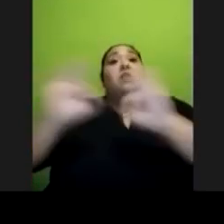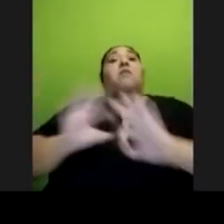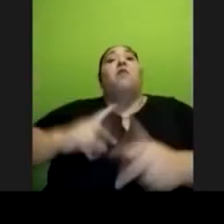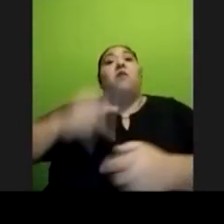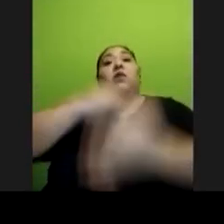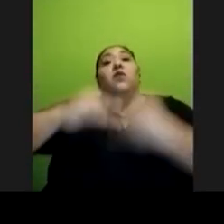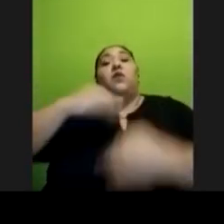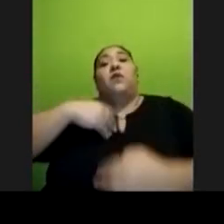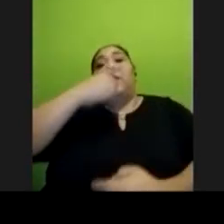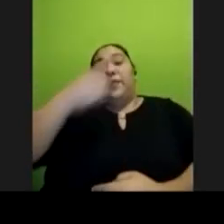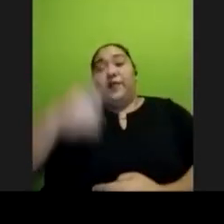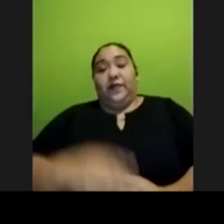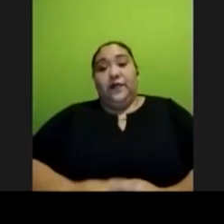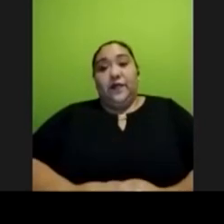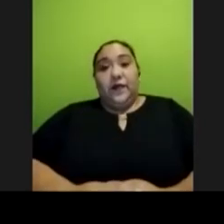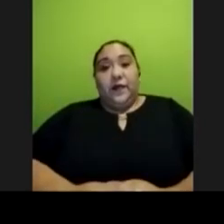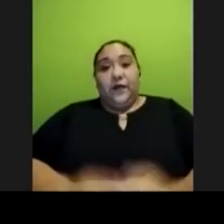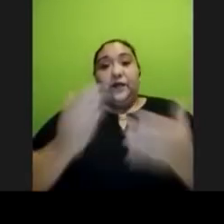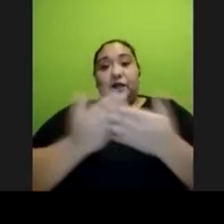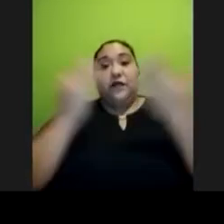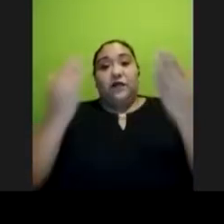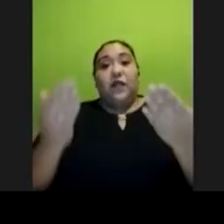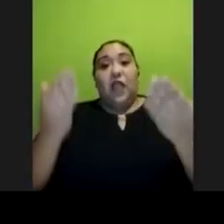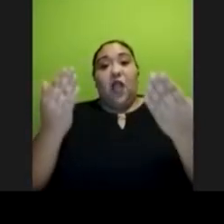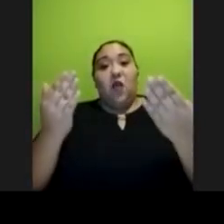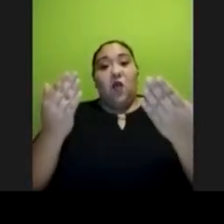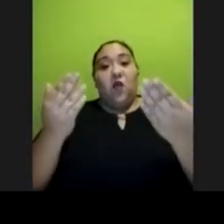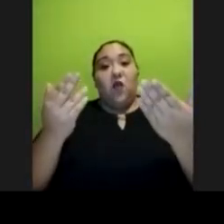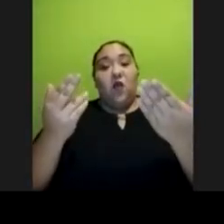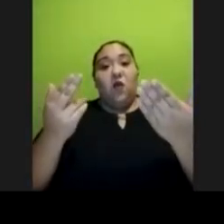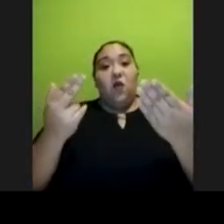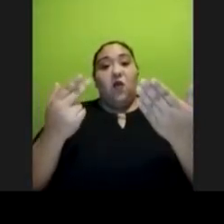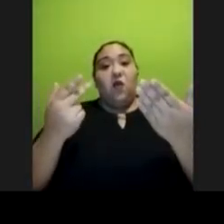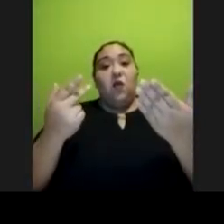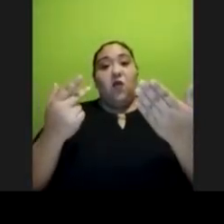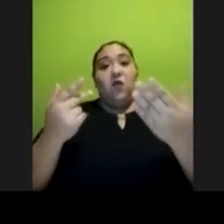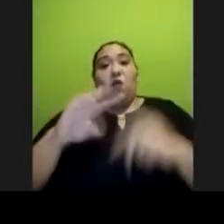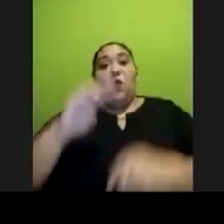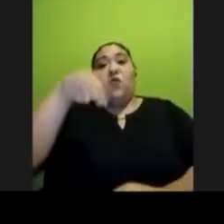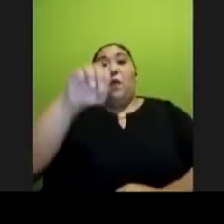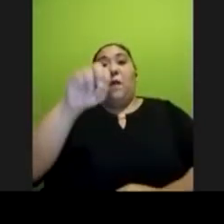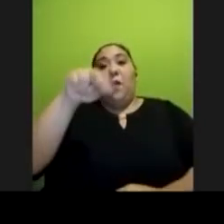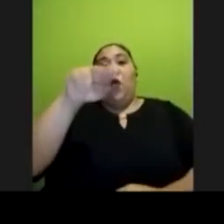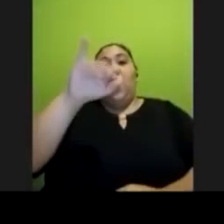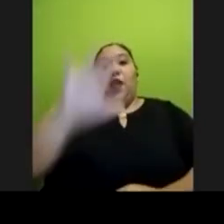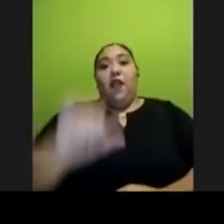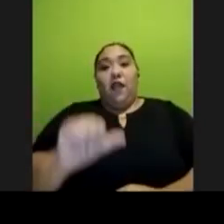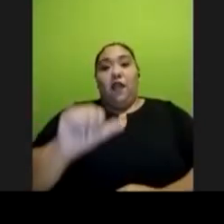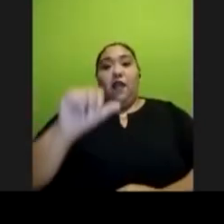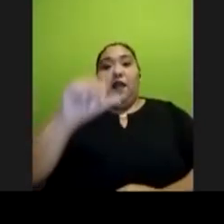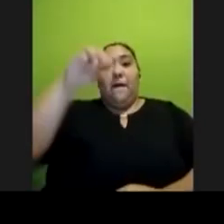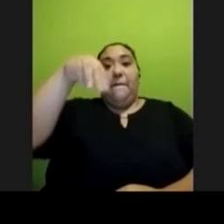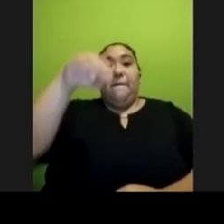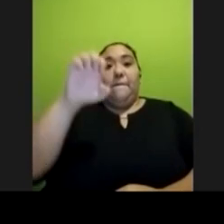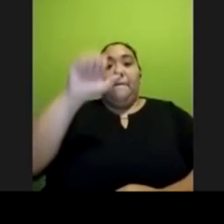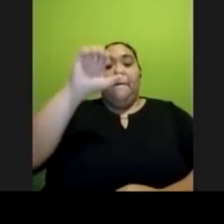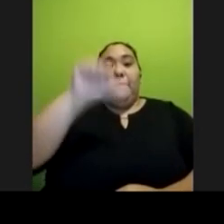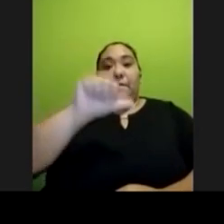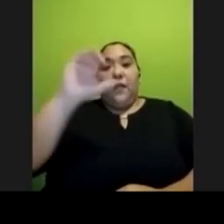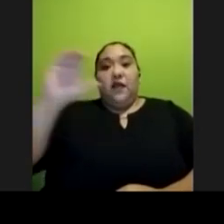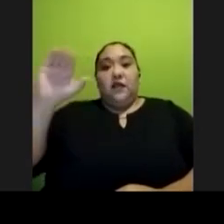con Mónica Maxice, que está encabezando con APREDI, a quien por supuesto le agradezco que esté con nosotros. Fíjate,